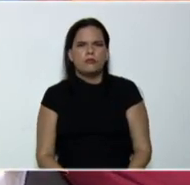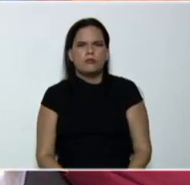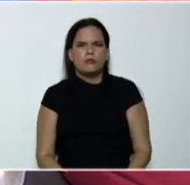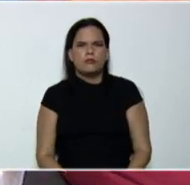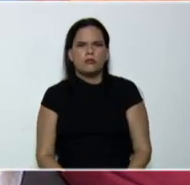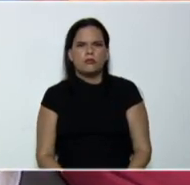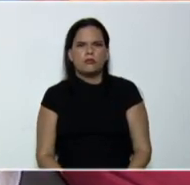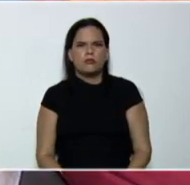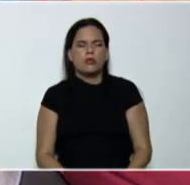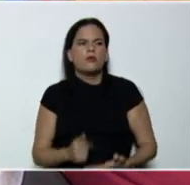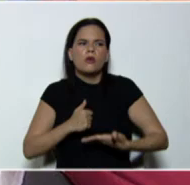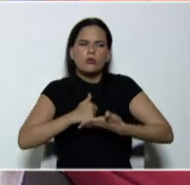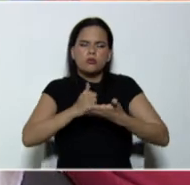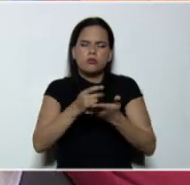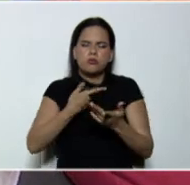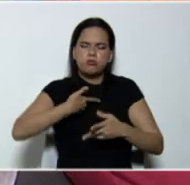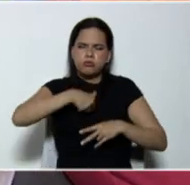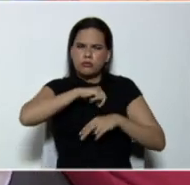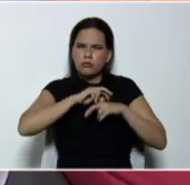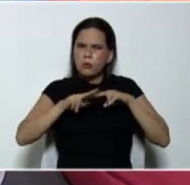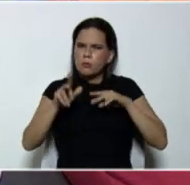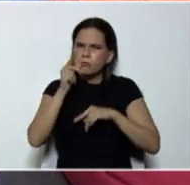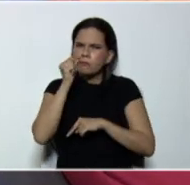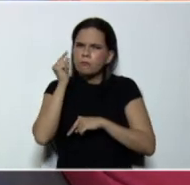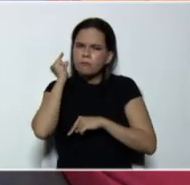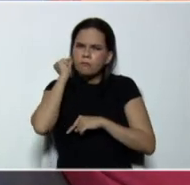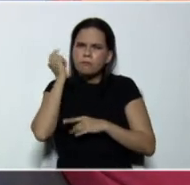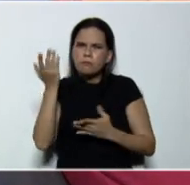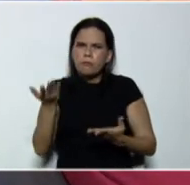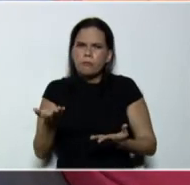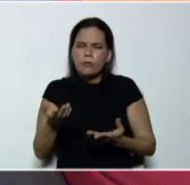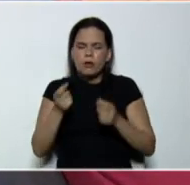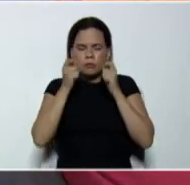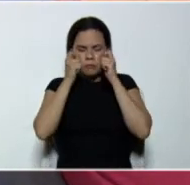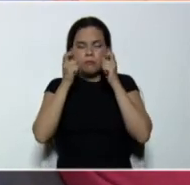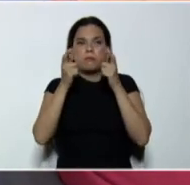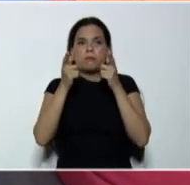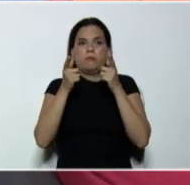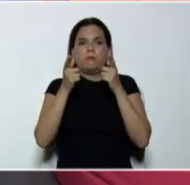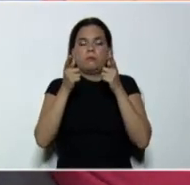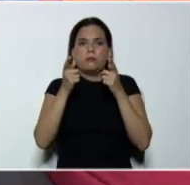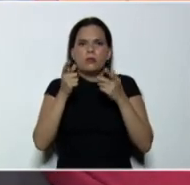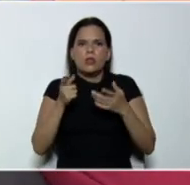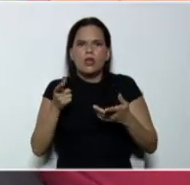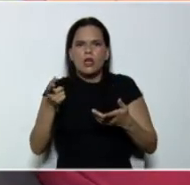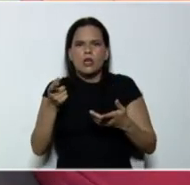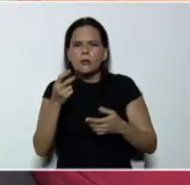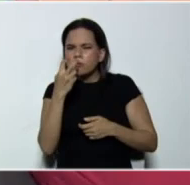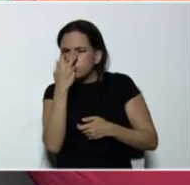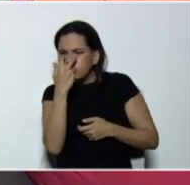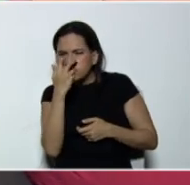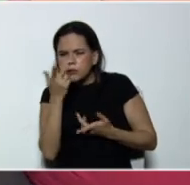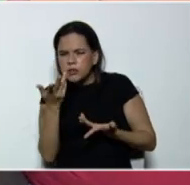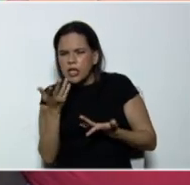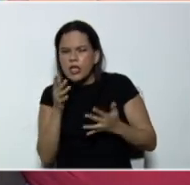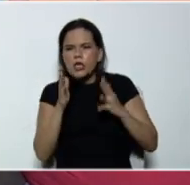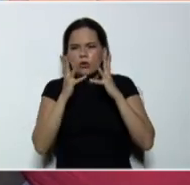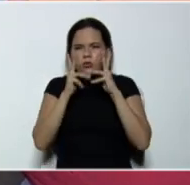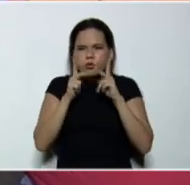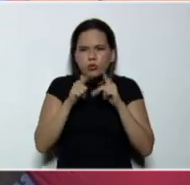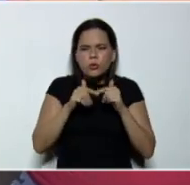Eso va a ayudar a nuestras niñas y a nuestros niños a despertar ese ánimo y esa curiosidad de ir